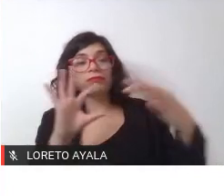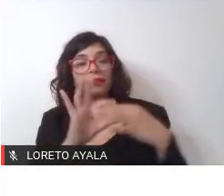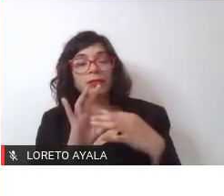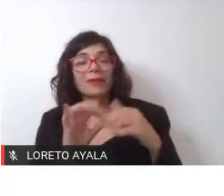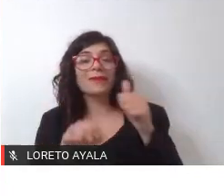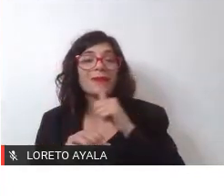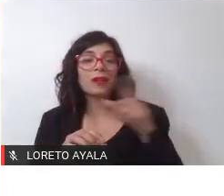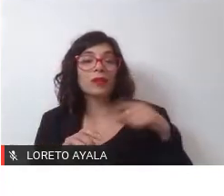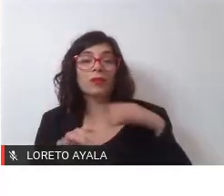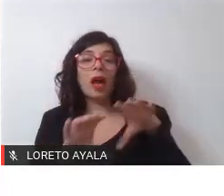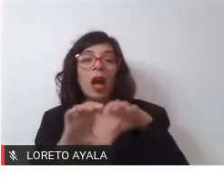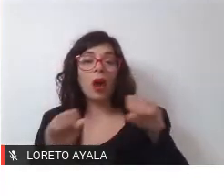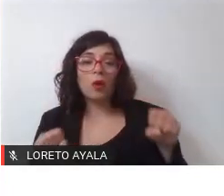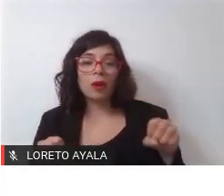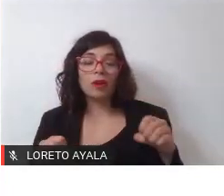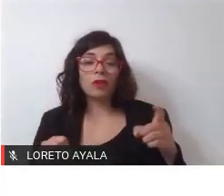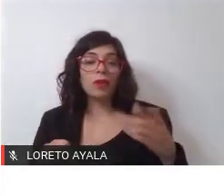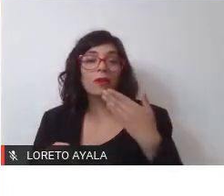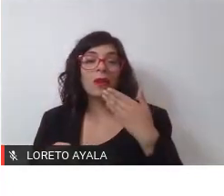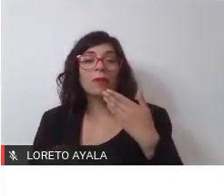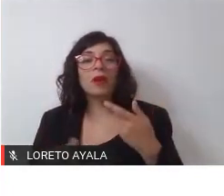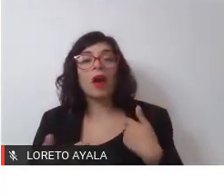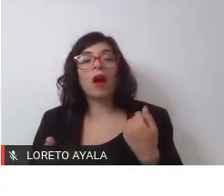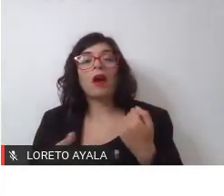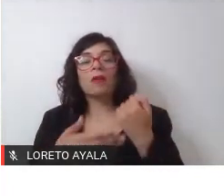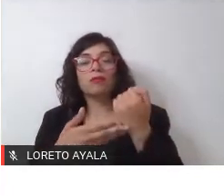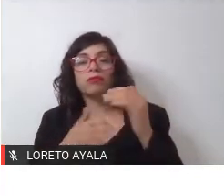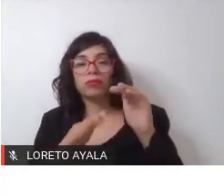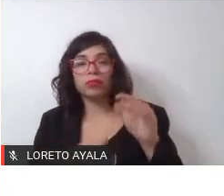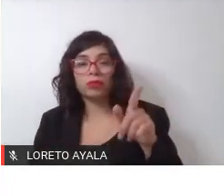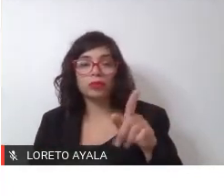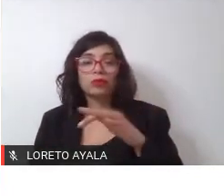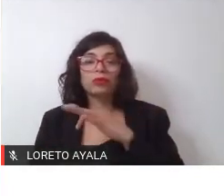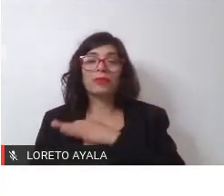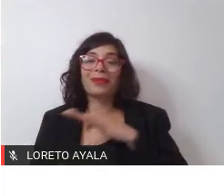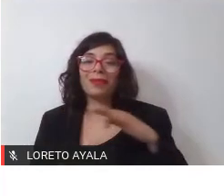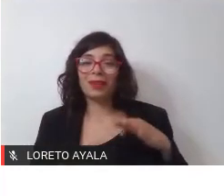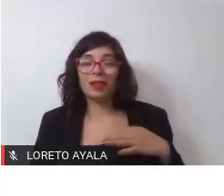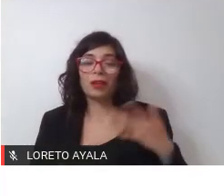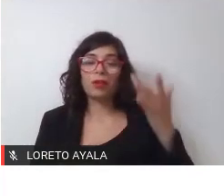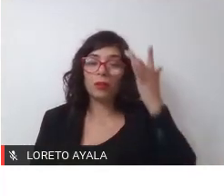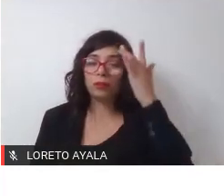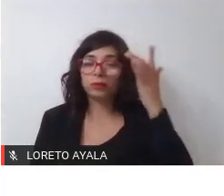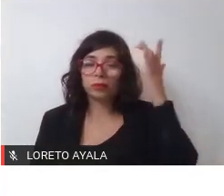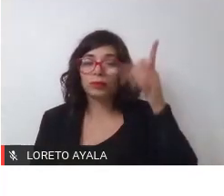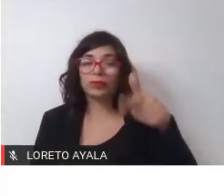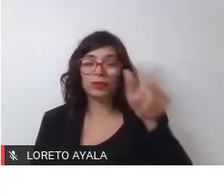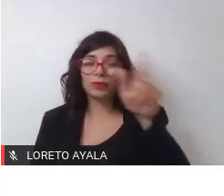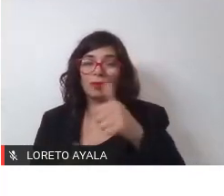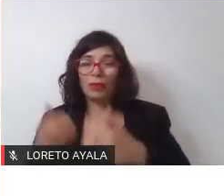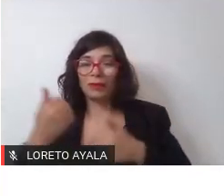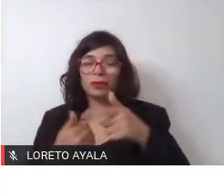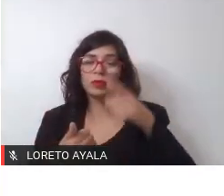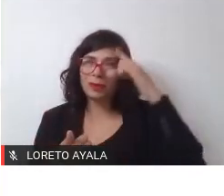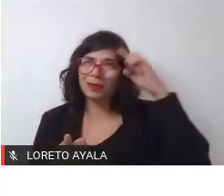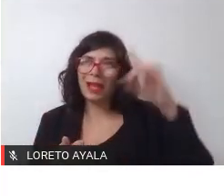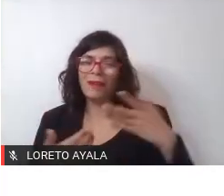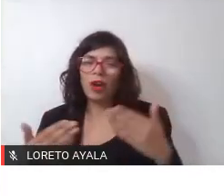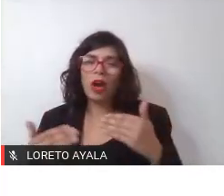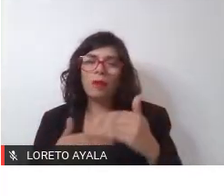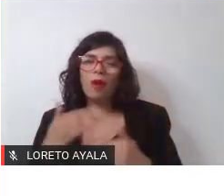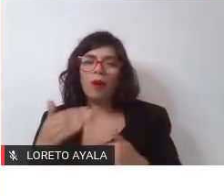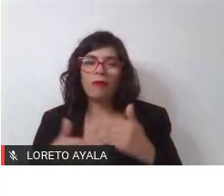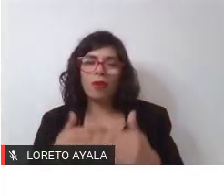nosotros le aportemos, Ministerio también, esta sapiencia que profesionales como ustedes tienen en el proceso de formación